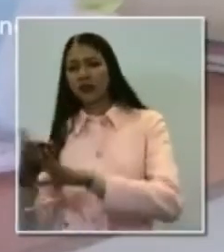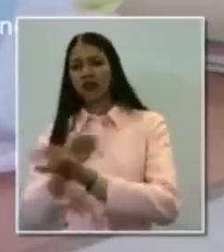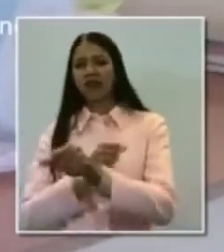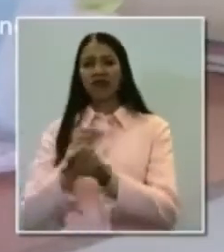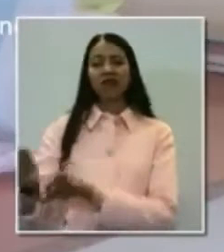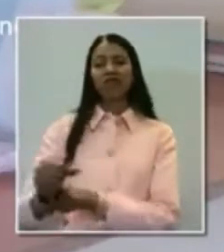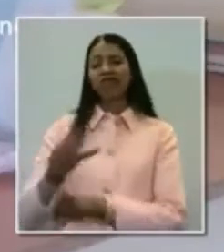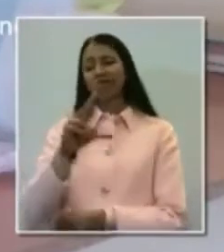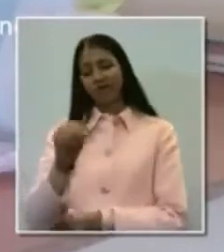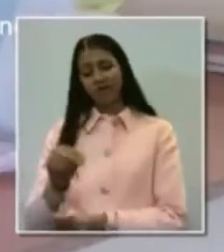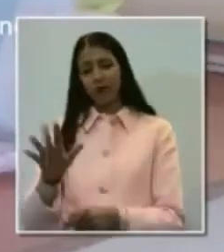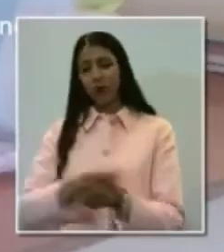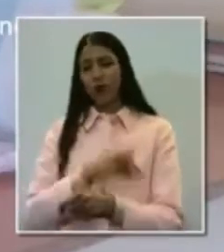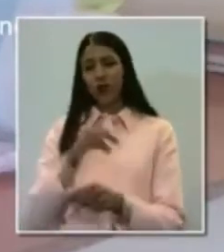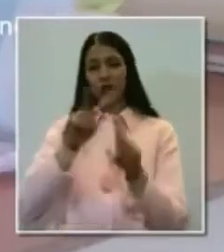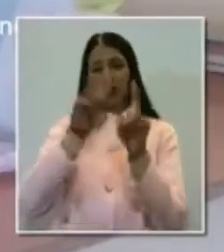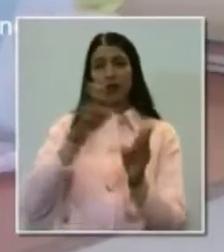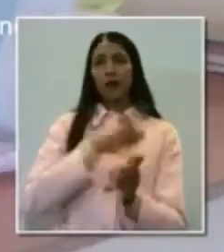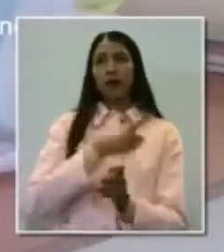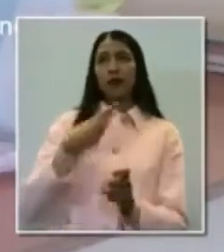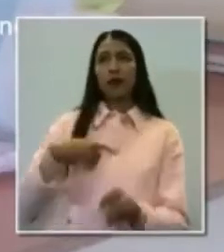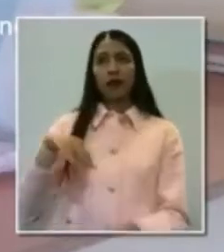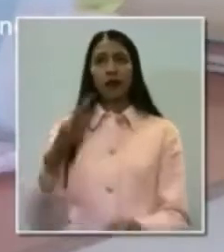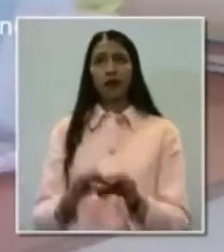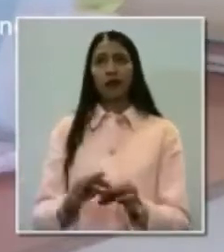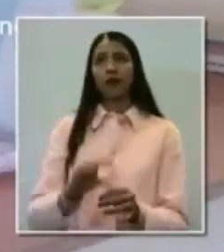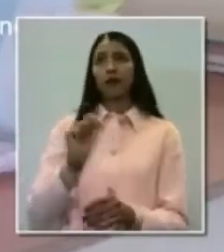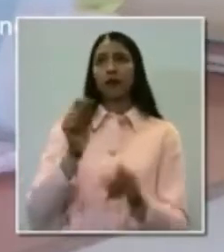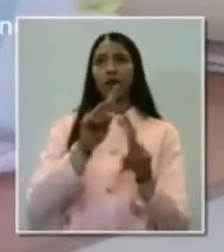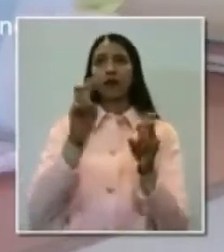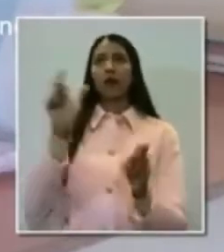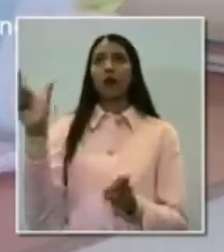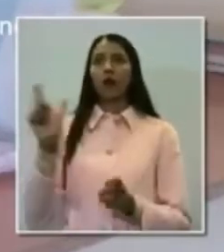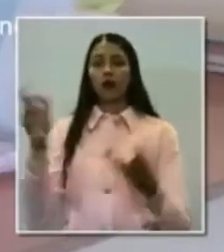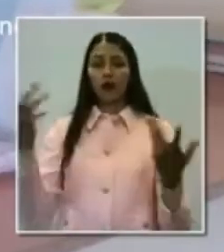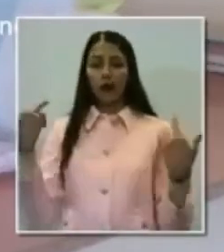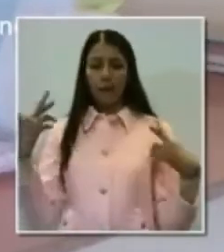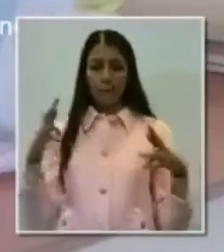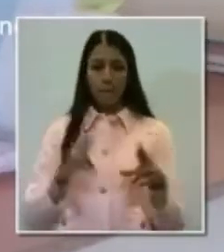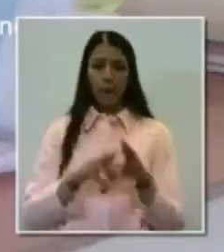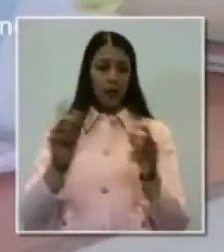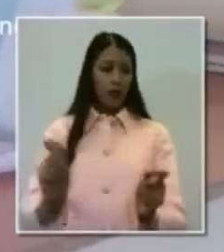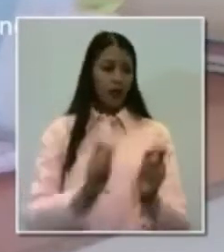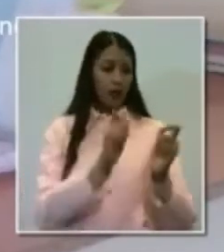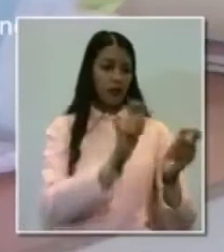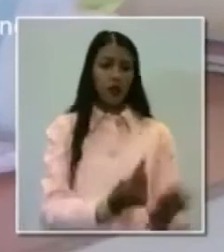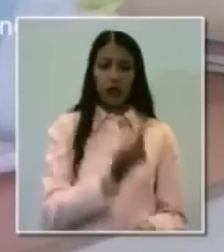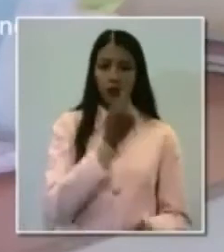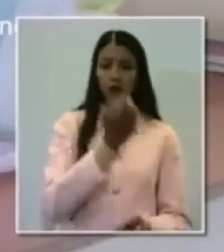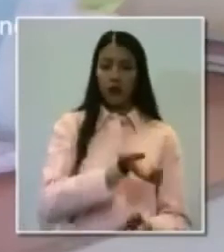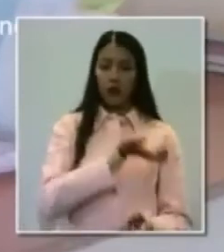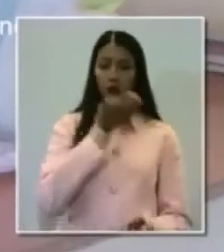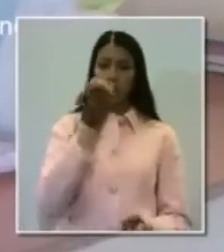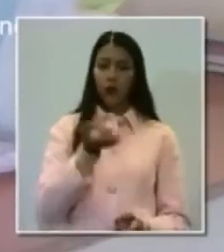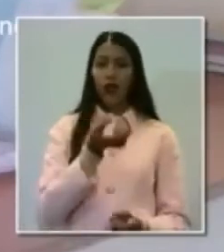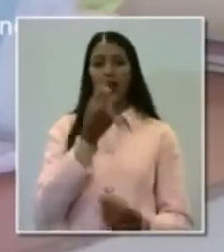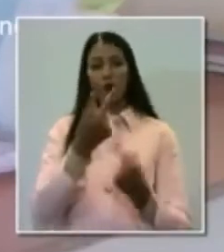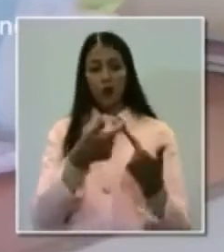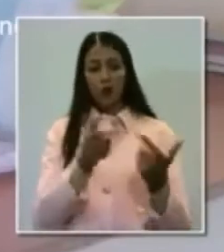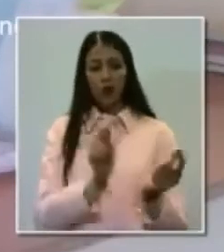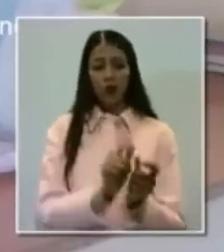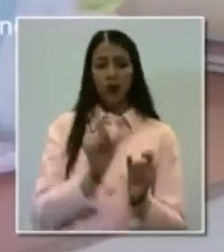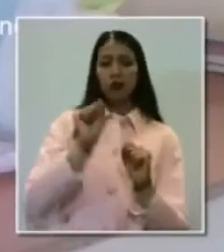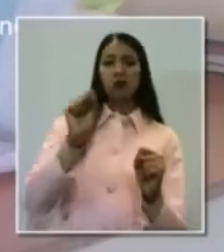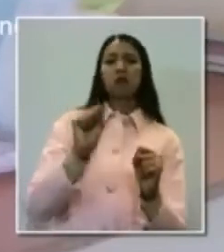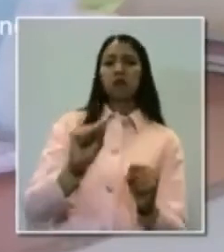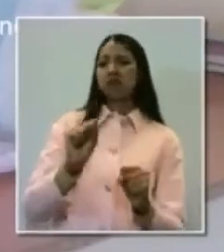correcta. En otra cuestión es que cuando se asignan maestros a alguna escuela, pues hay expresiones sindicales que